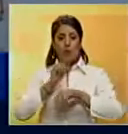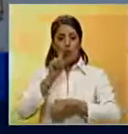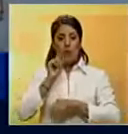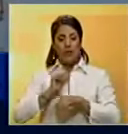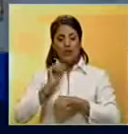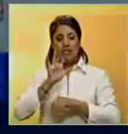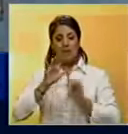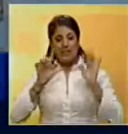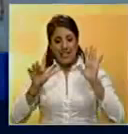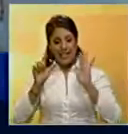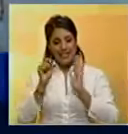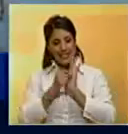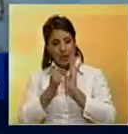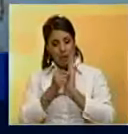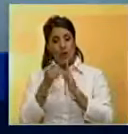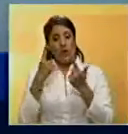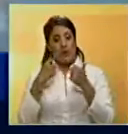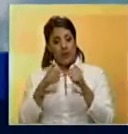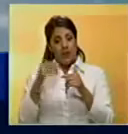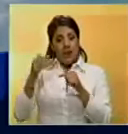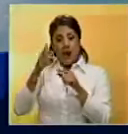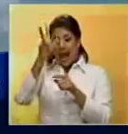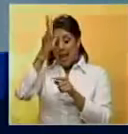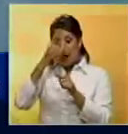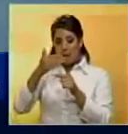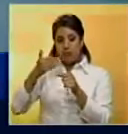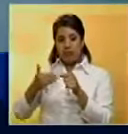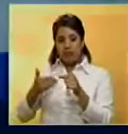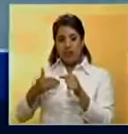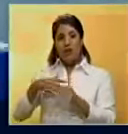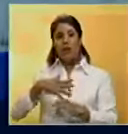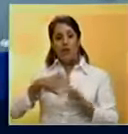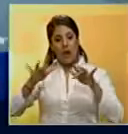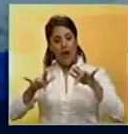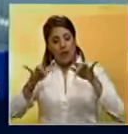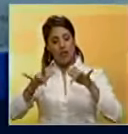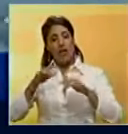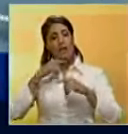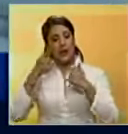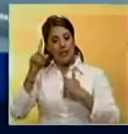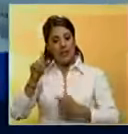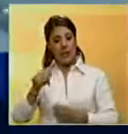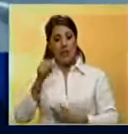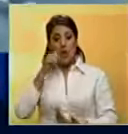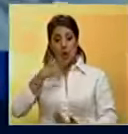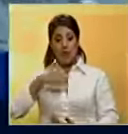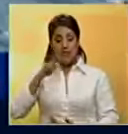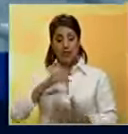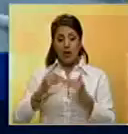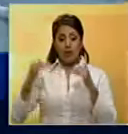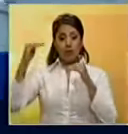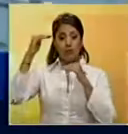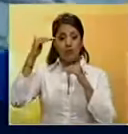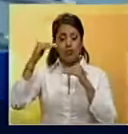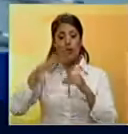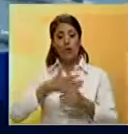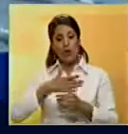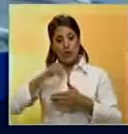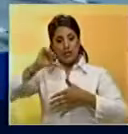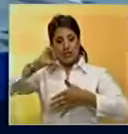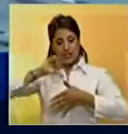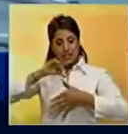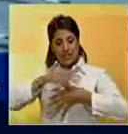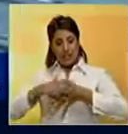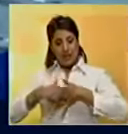segundos y 51 milésimas detrás del alemán Michael Gross y el australiano John Sieben. Vidal también subió el podio en los Juegos Suramericanos, Centroamericanos